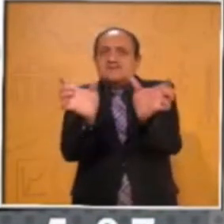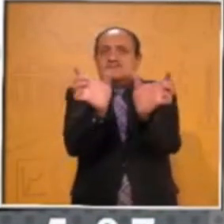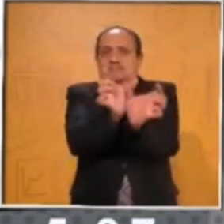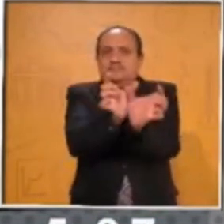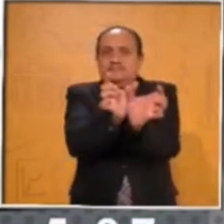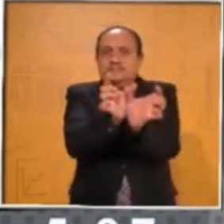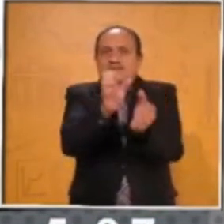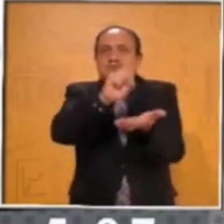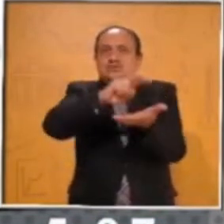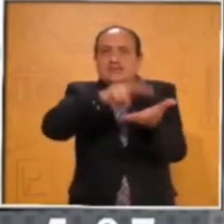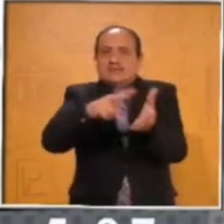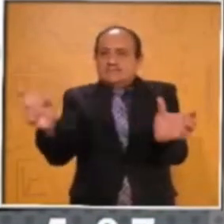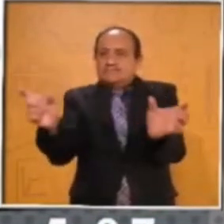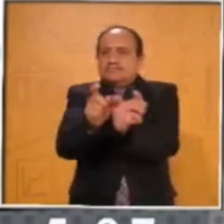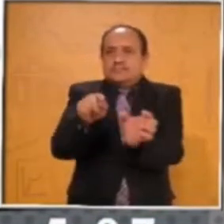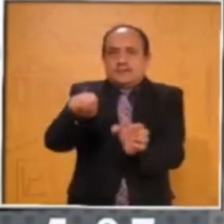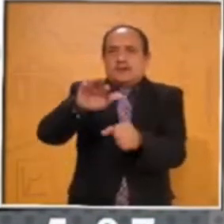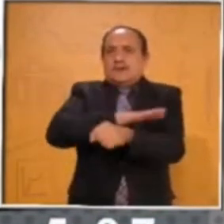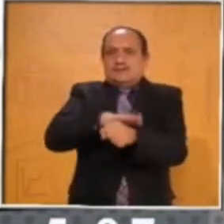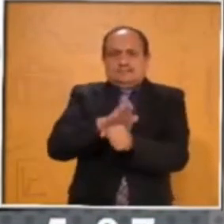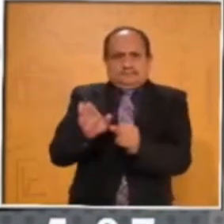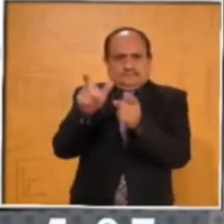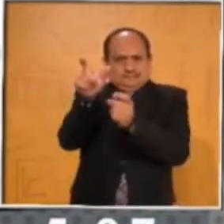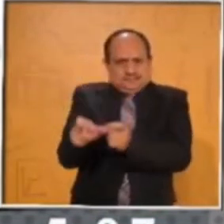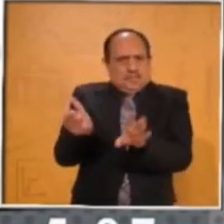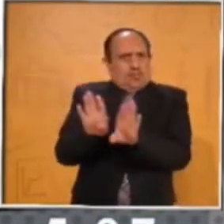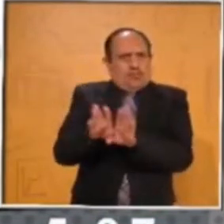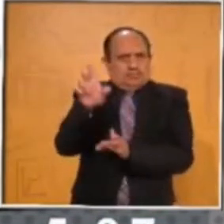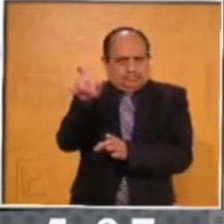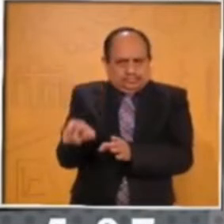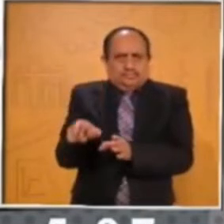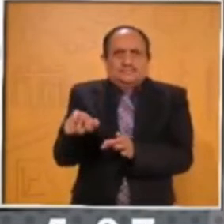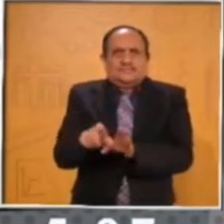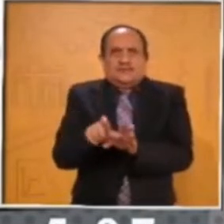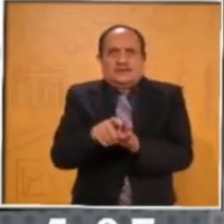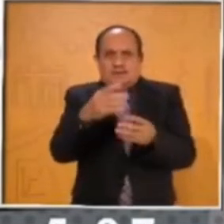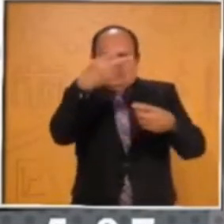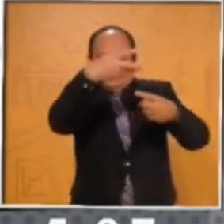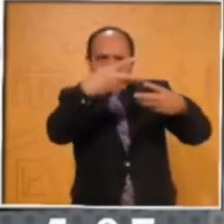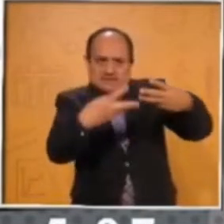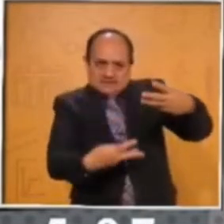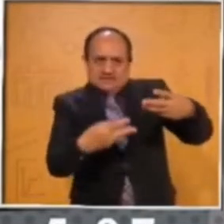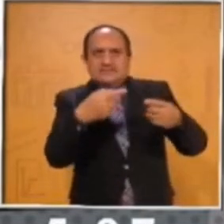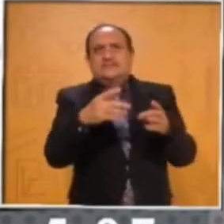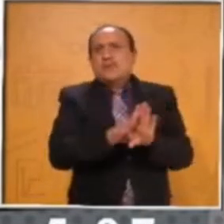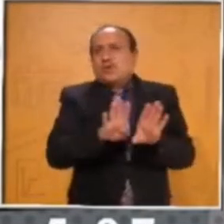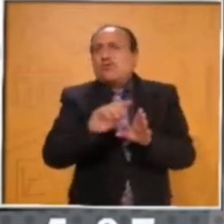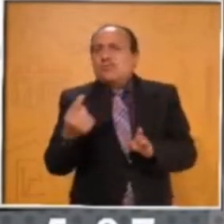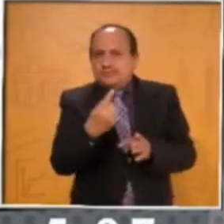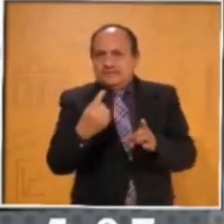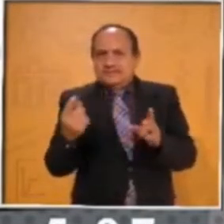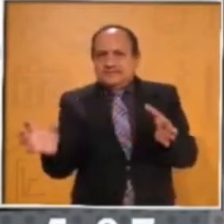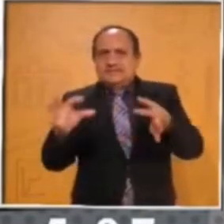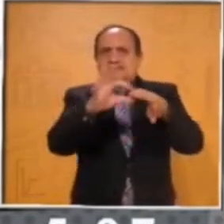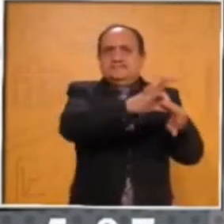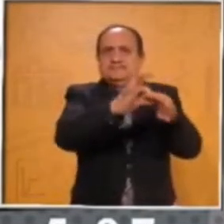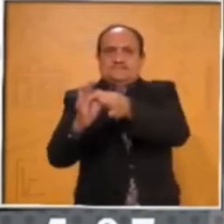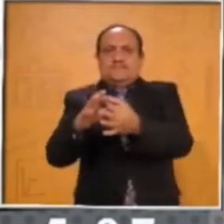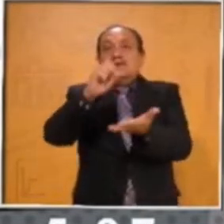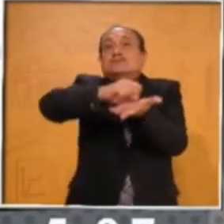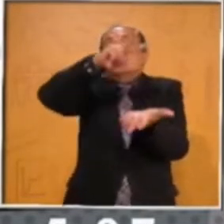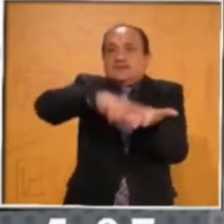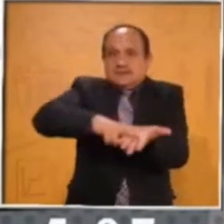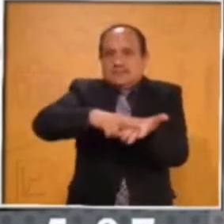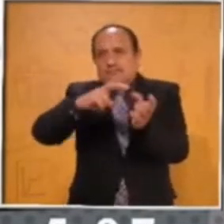sustantivo para calificarlo. Expresan características o propiedades atribuidas a un sustantivo, ya sean